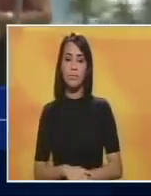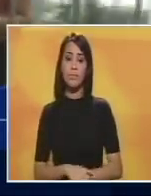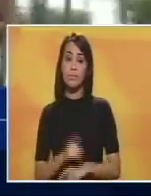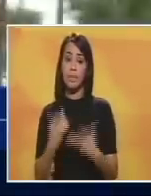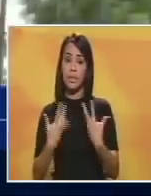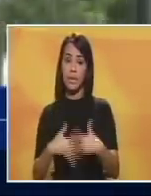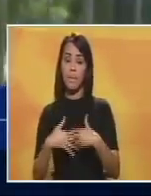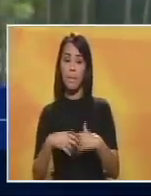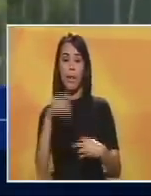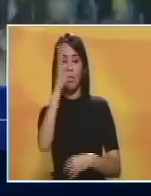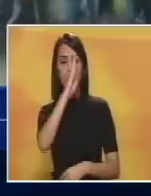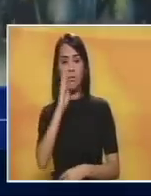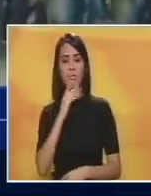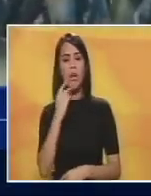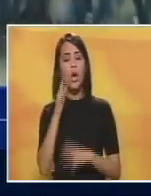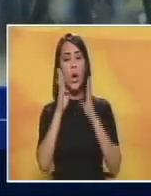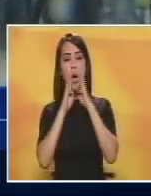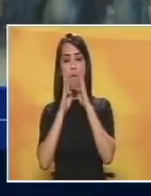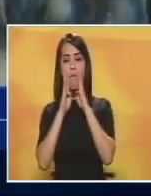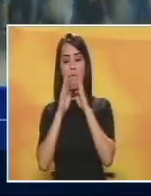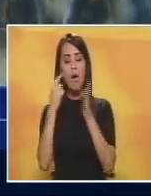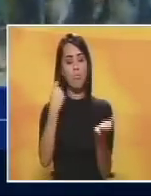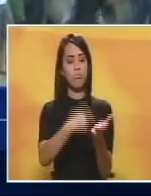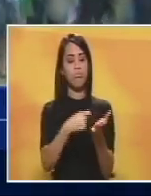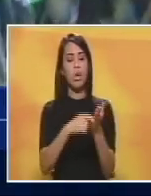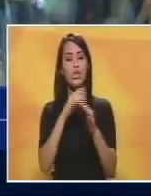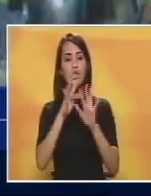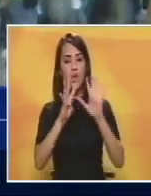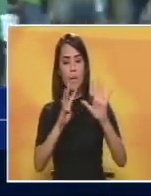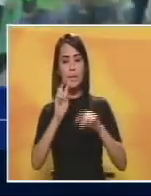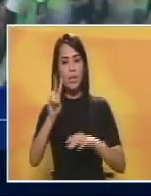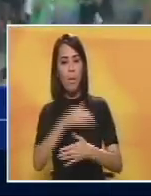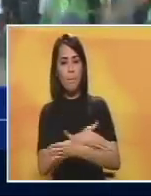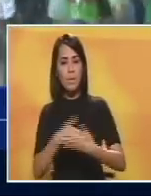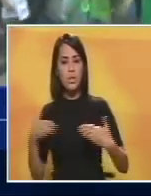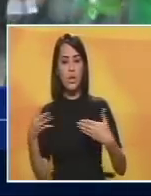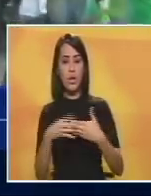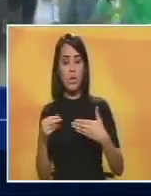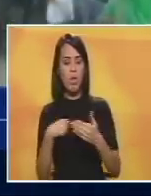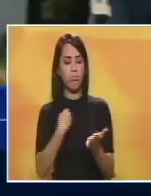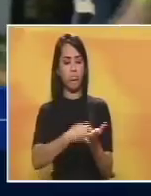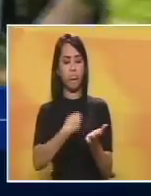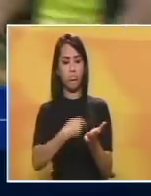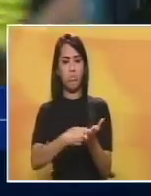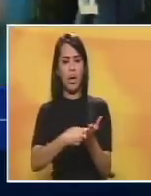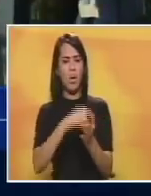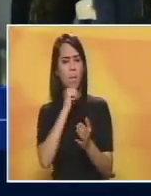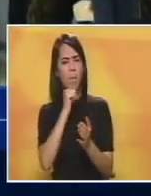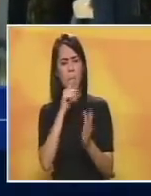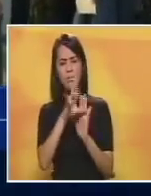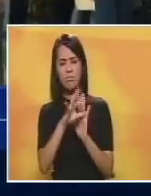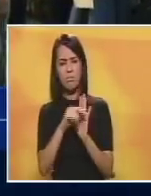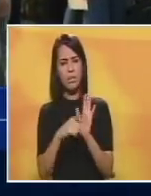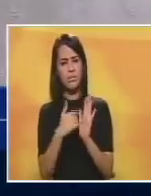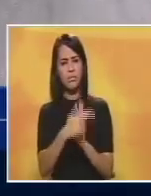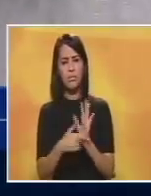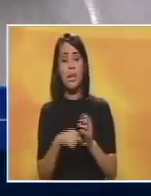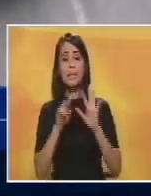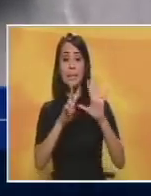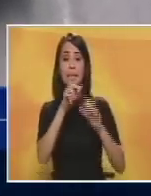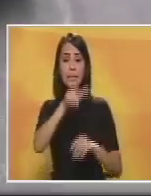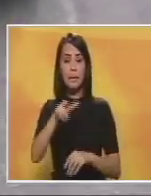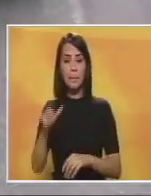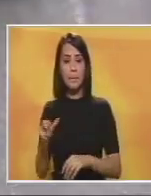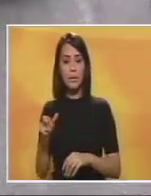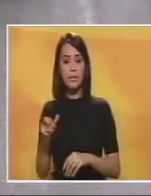constructora brasileña confesara haber pagado $92 millones en sobornos, un caso por el que 7